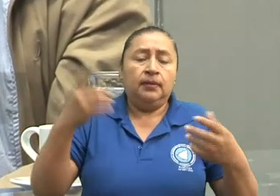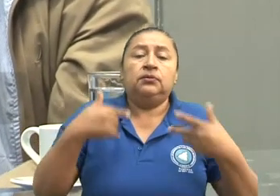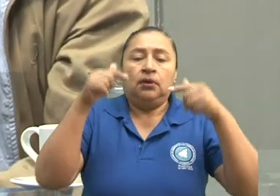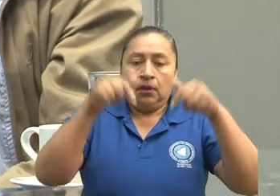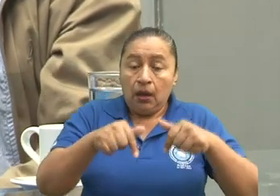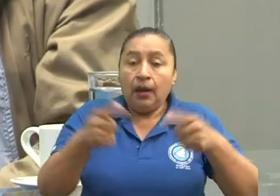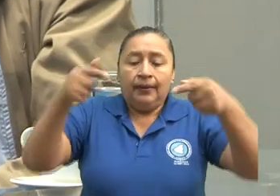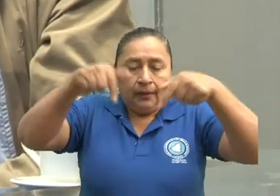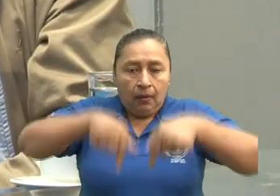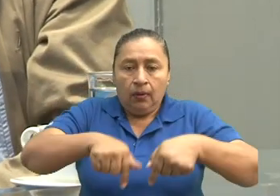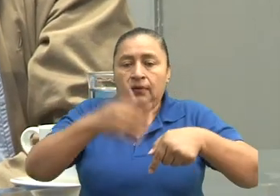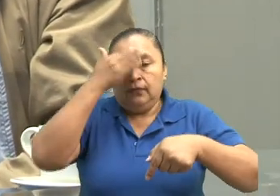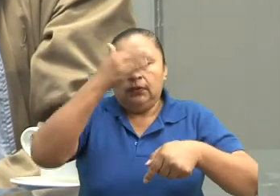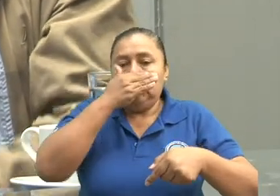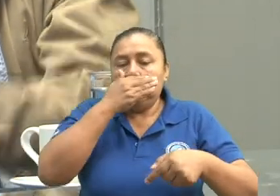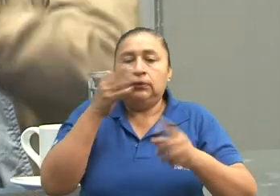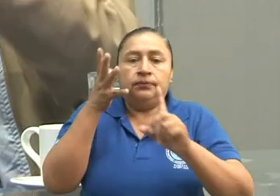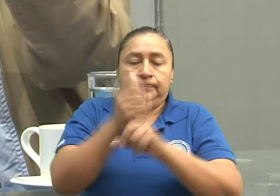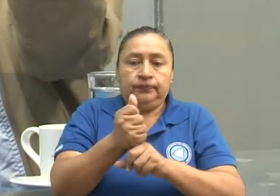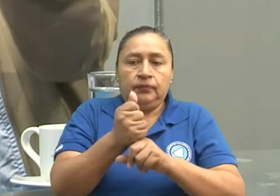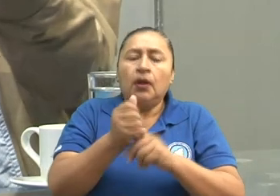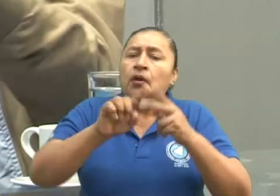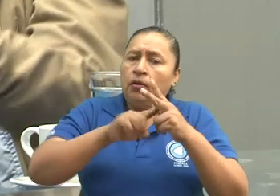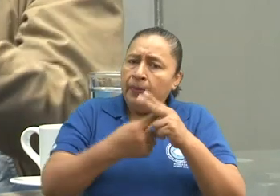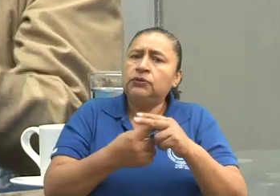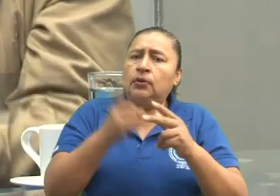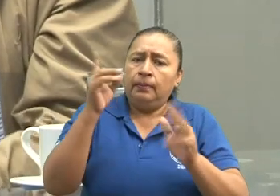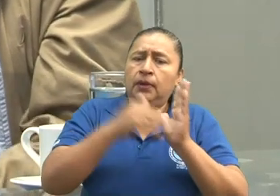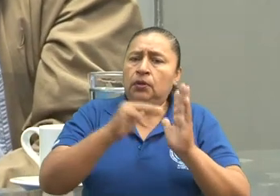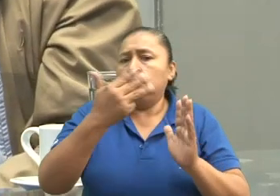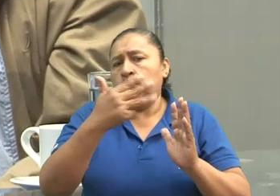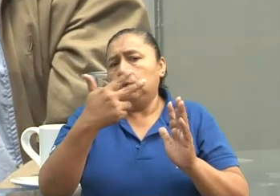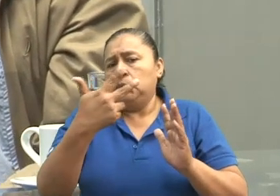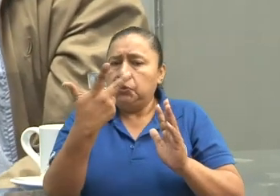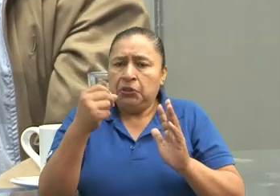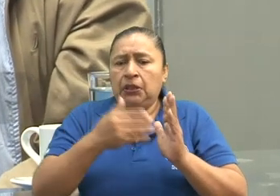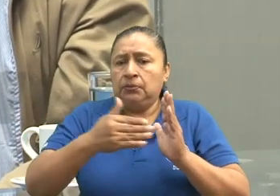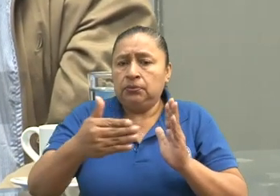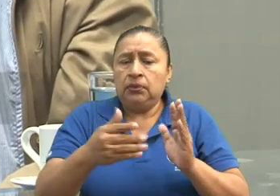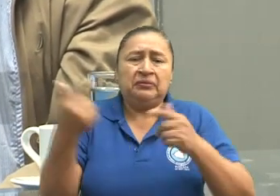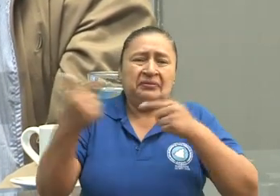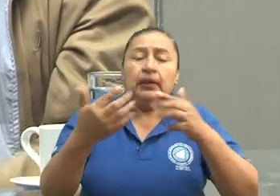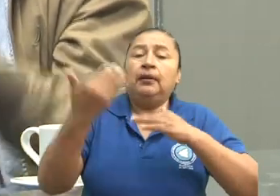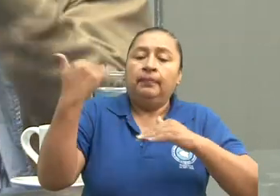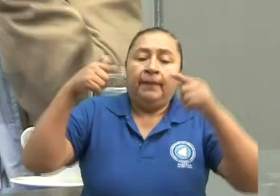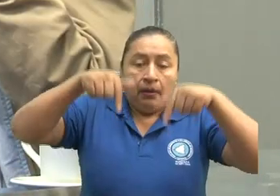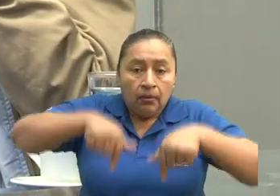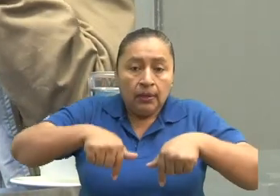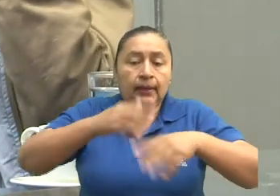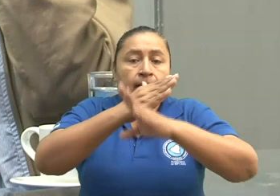está cumpliendo el Frente Sandinista. Los cumplió desde su primera etapa, pues en los años 80, y hoy en condiciones de paz. Esas